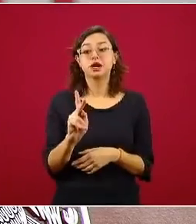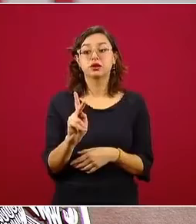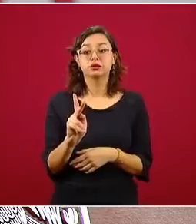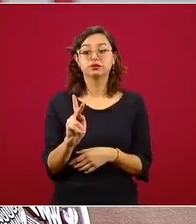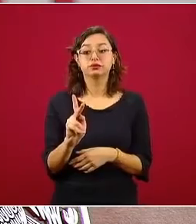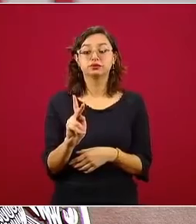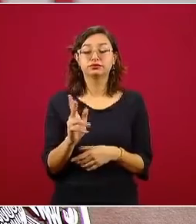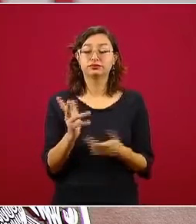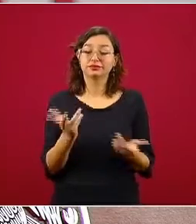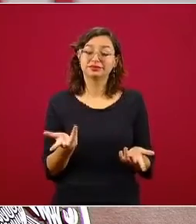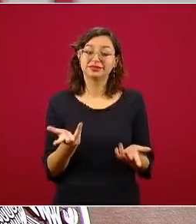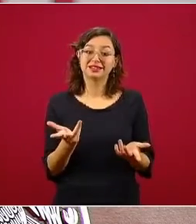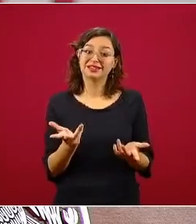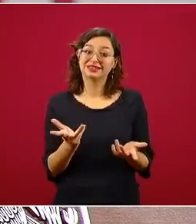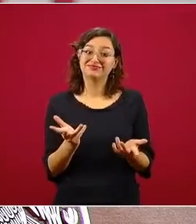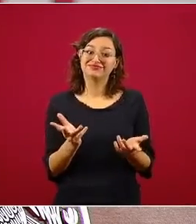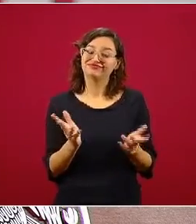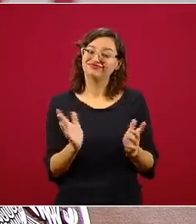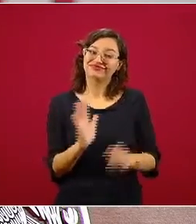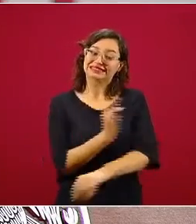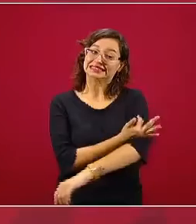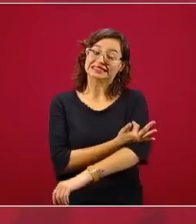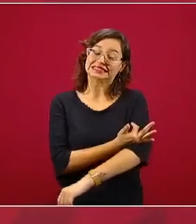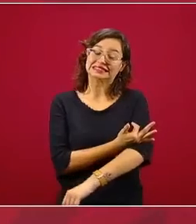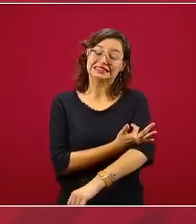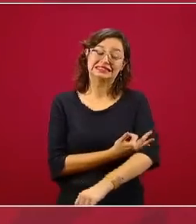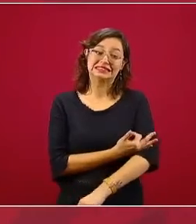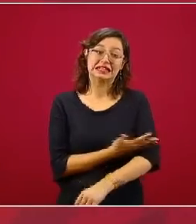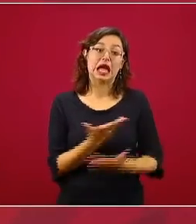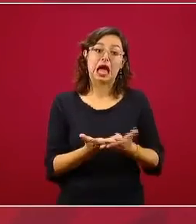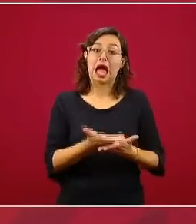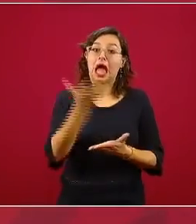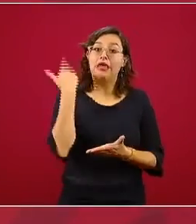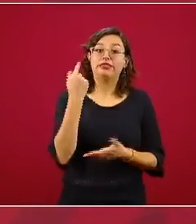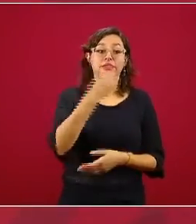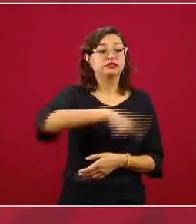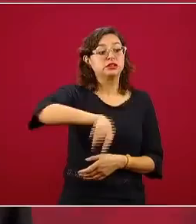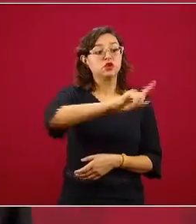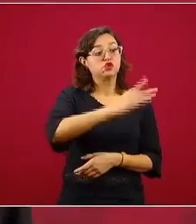que eso que hacían antes era porque se los permitían,